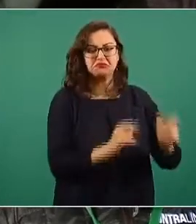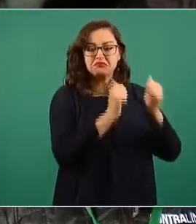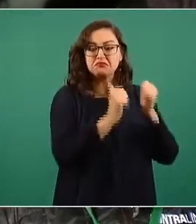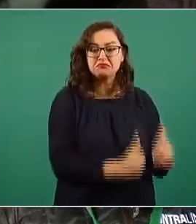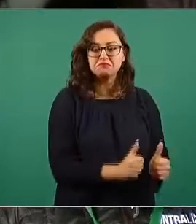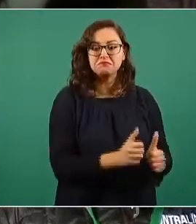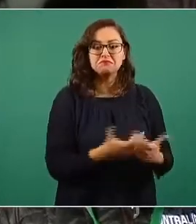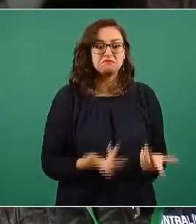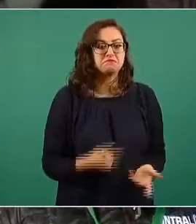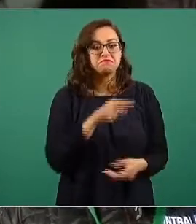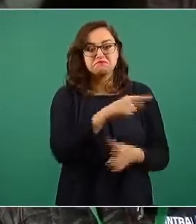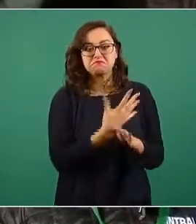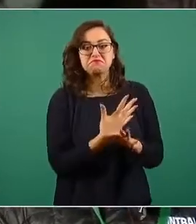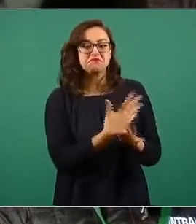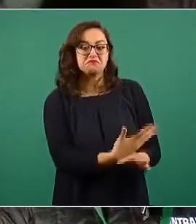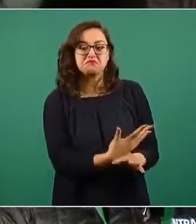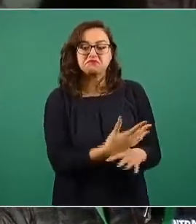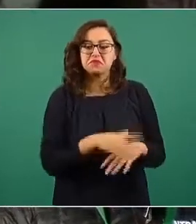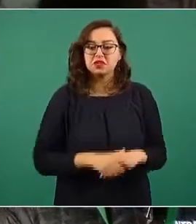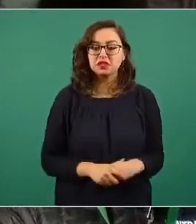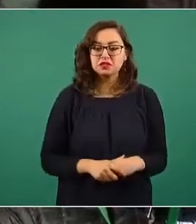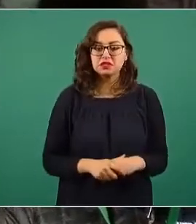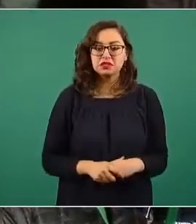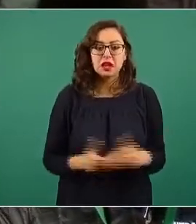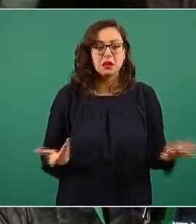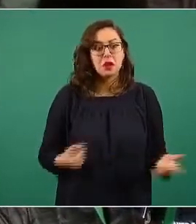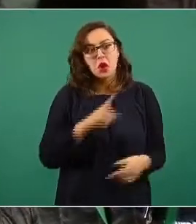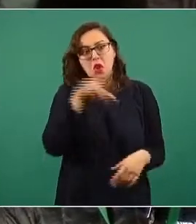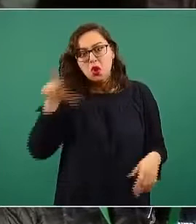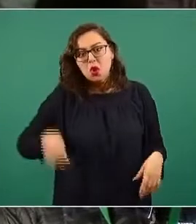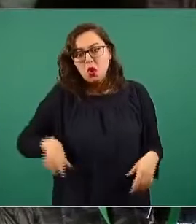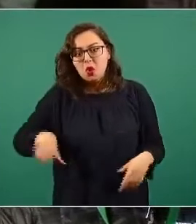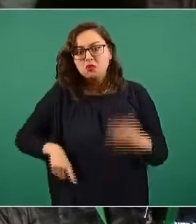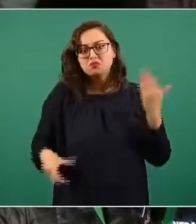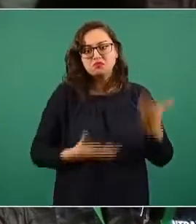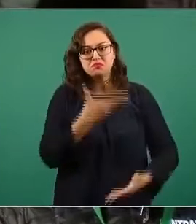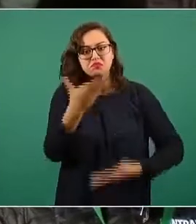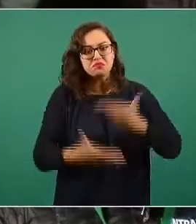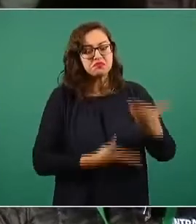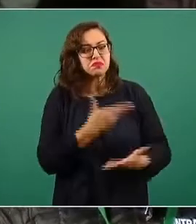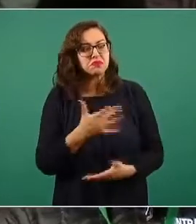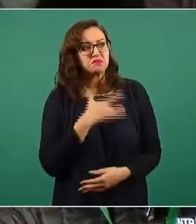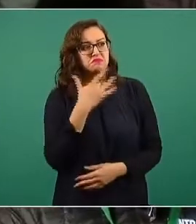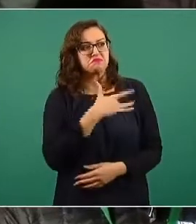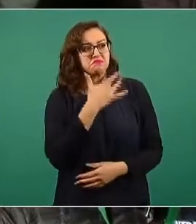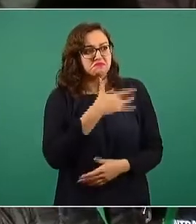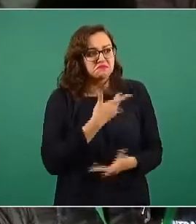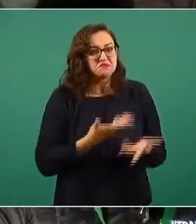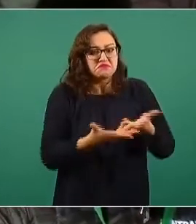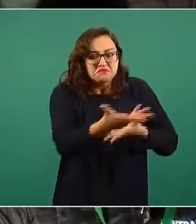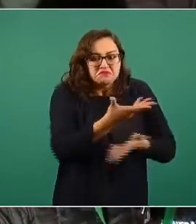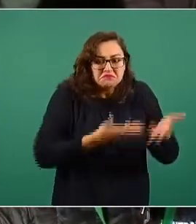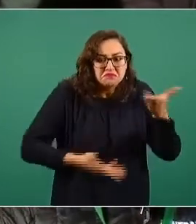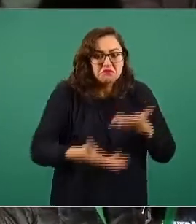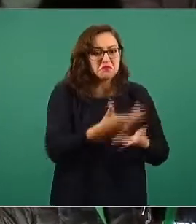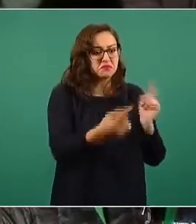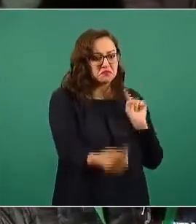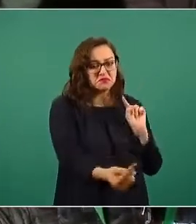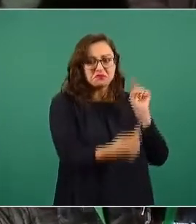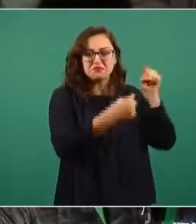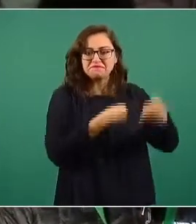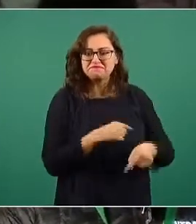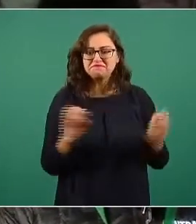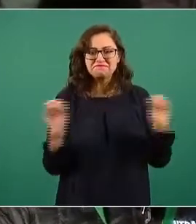acusan una total falta de sensibilidad por parte de los funcionarios y quienes dicen nos ven aquí, estamos en condiciones